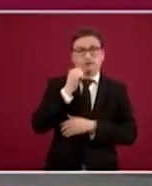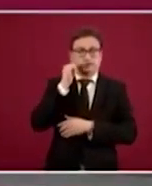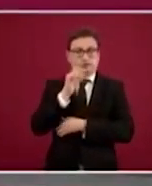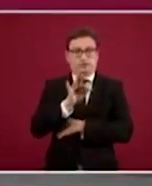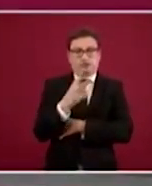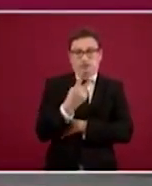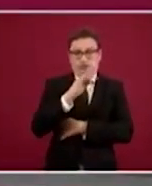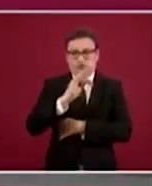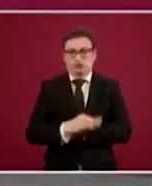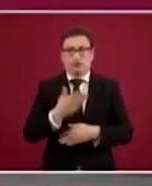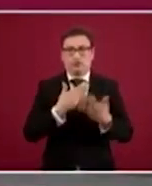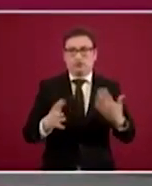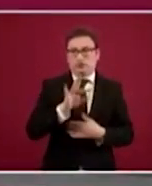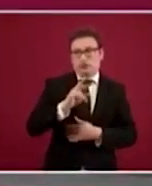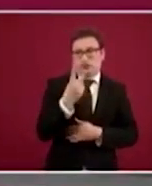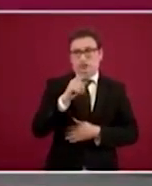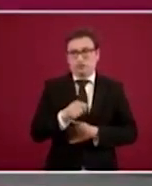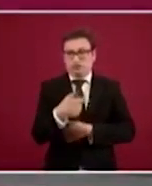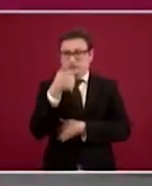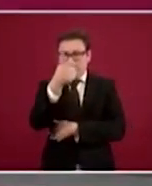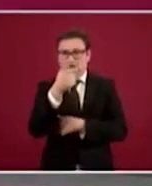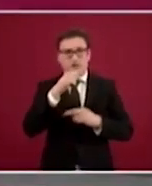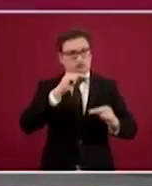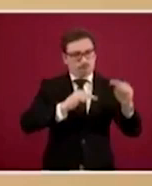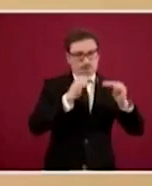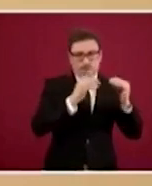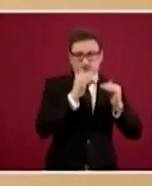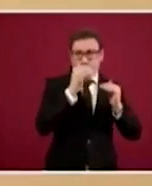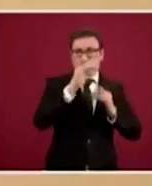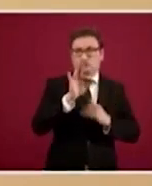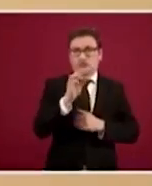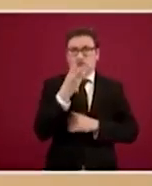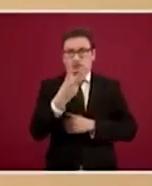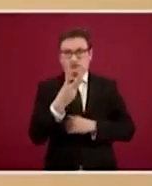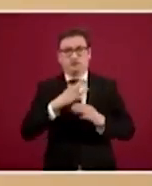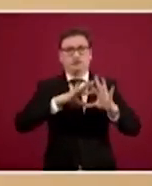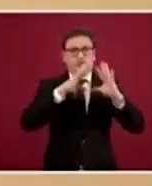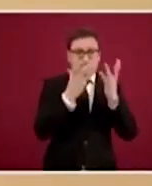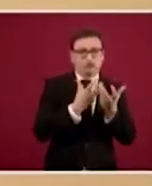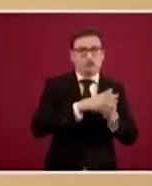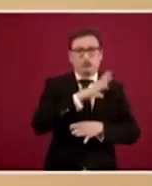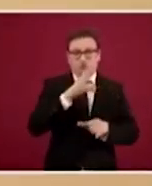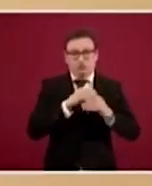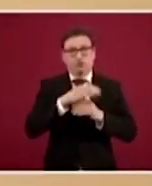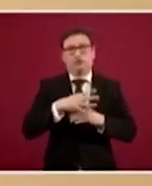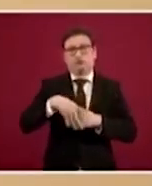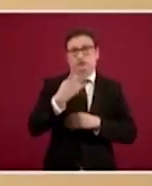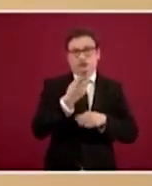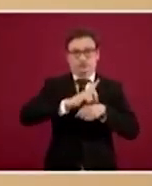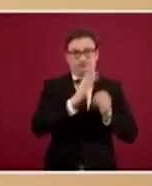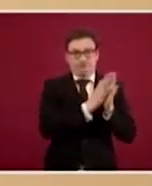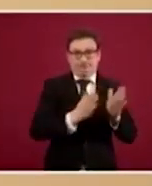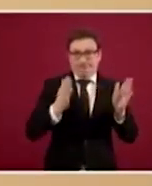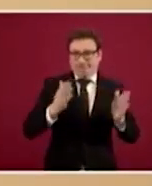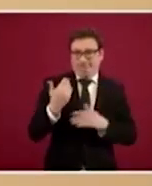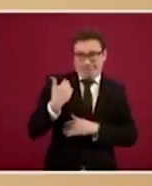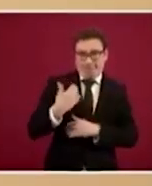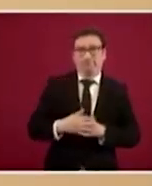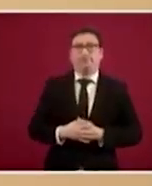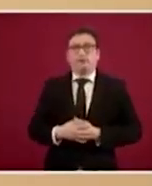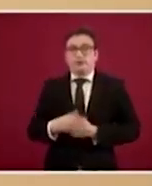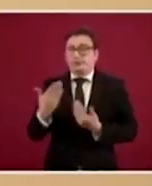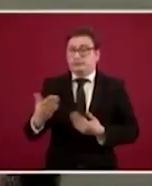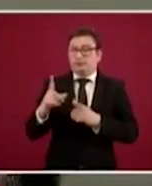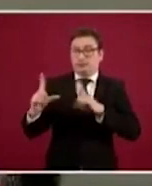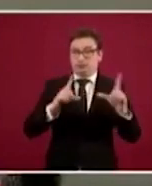de 42.7 o sea que nos vamos acercando al 43 de la totalidad de casos en los últimos 14 días en la